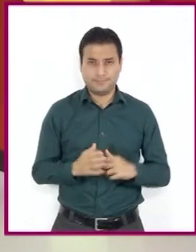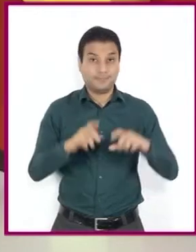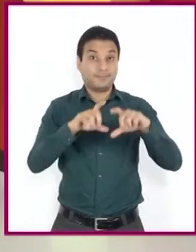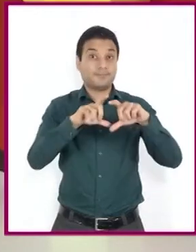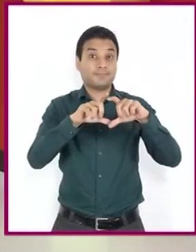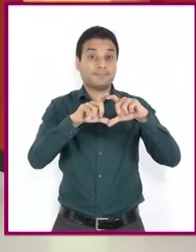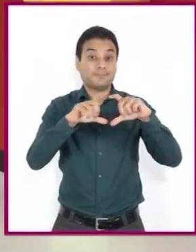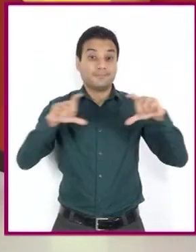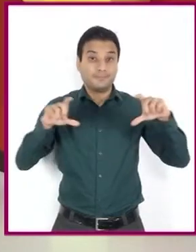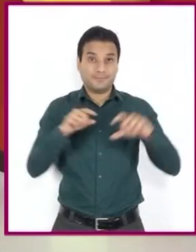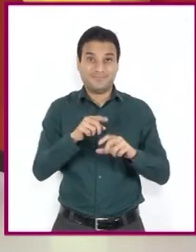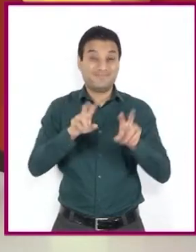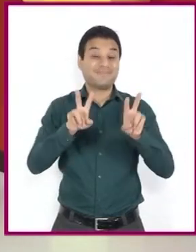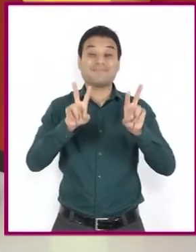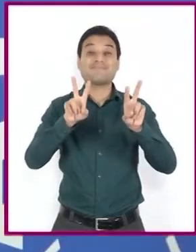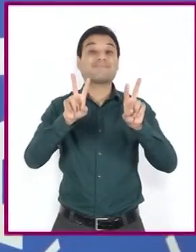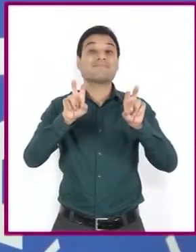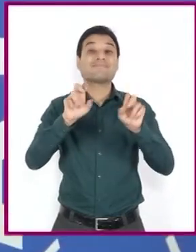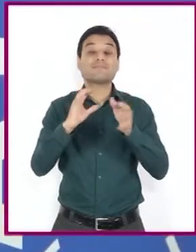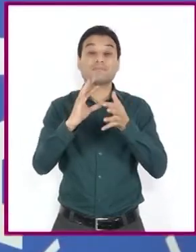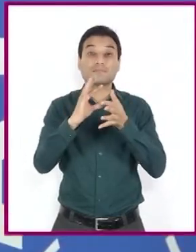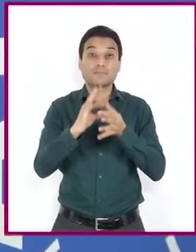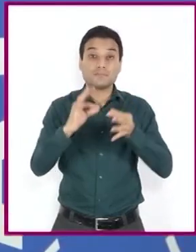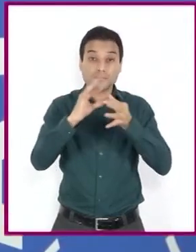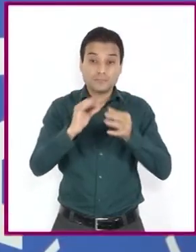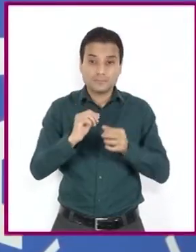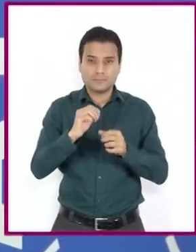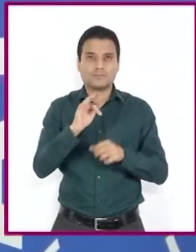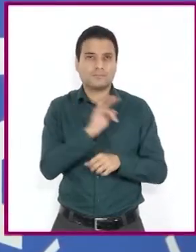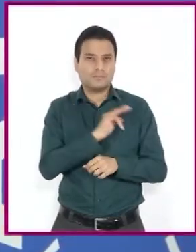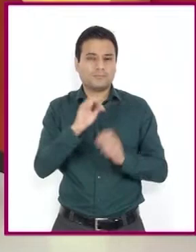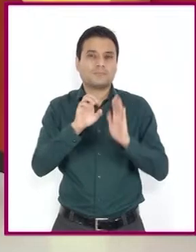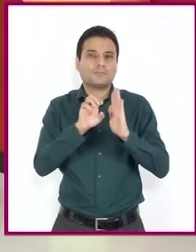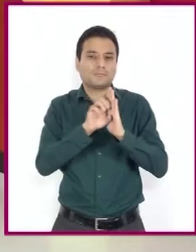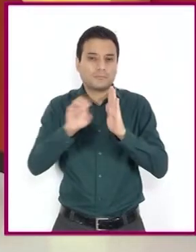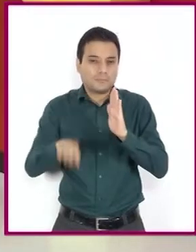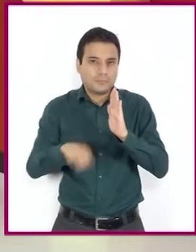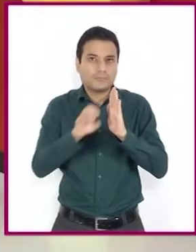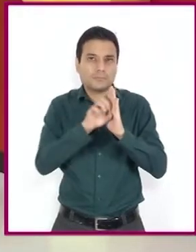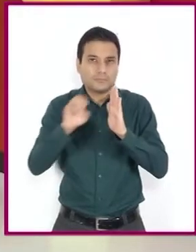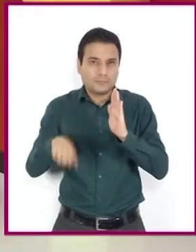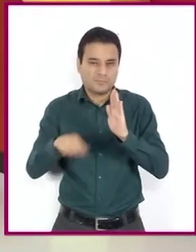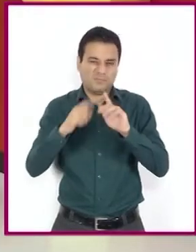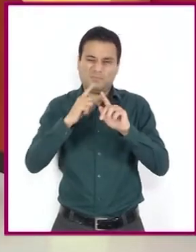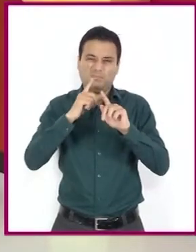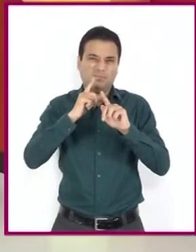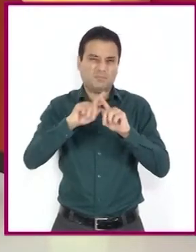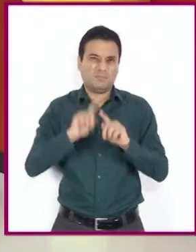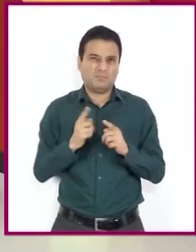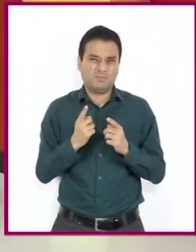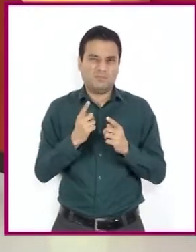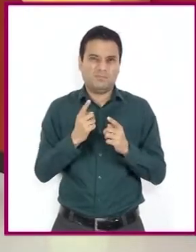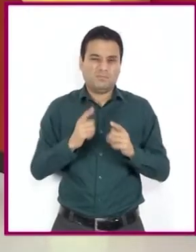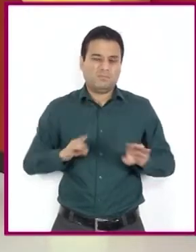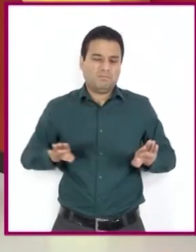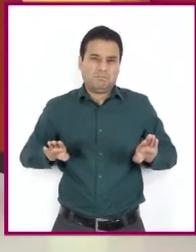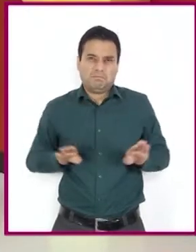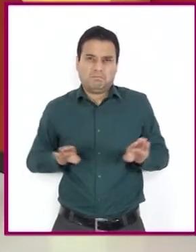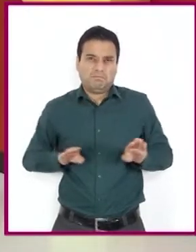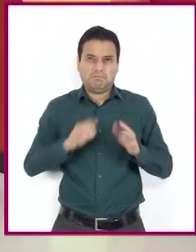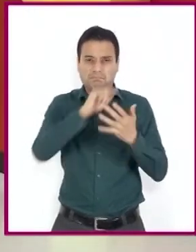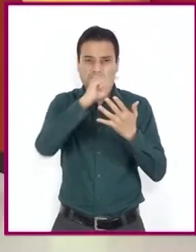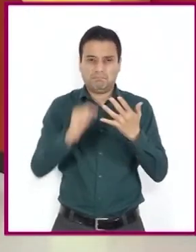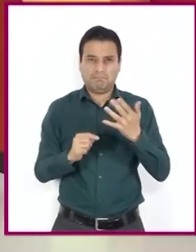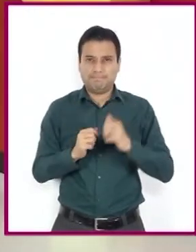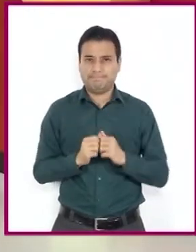que desarrollan el tema detallan, explican y ejemplifican los diferentes aspectos que se abordan a